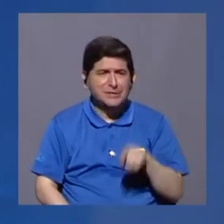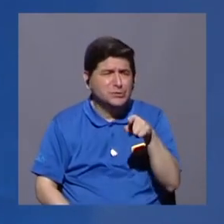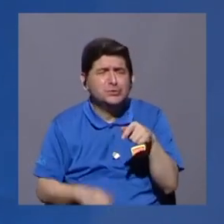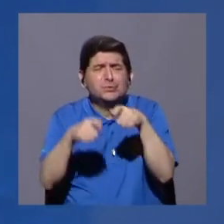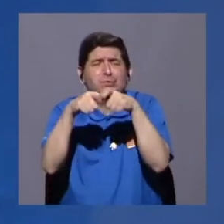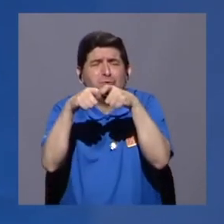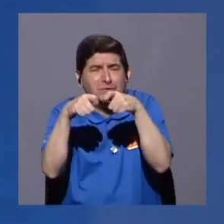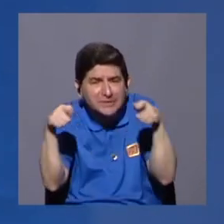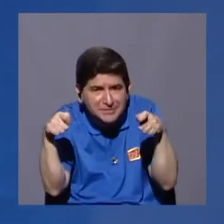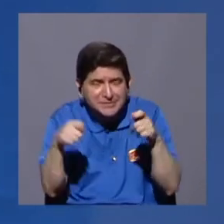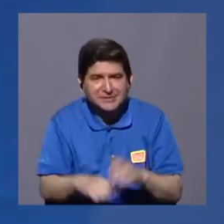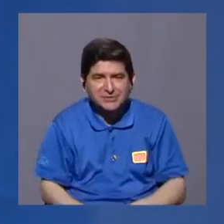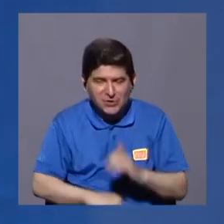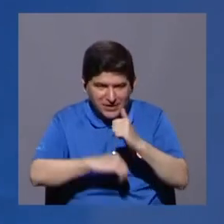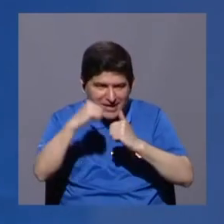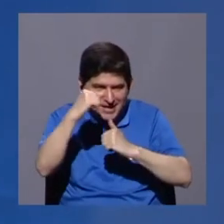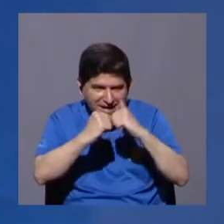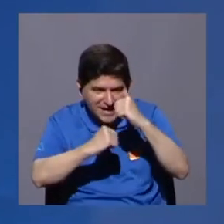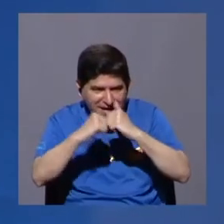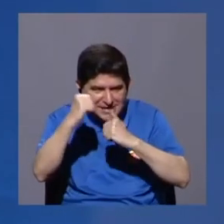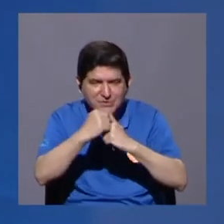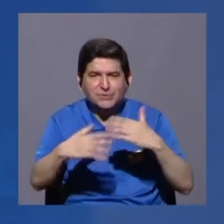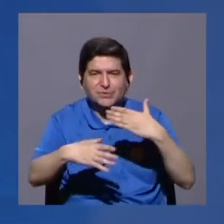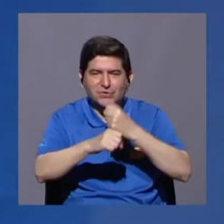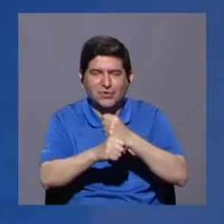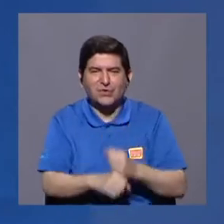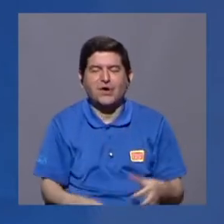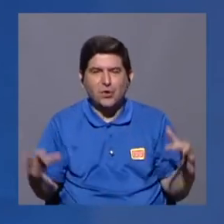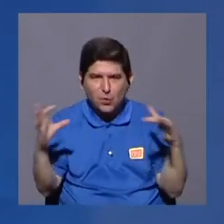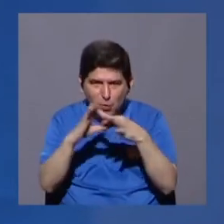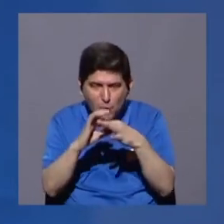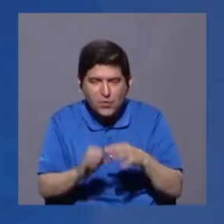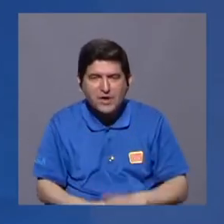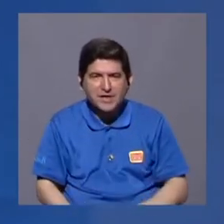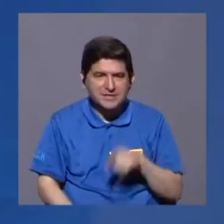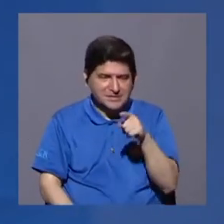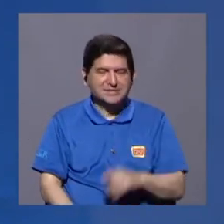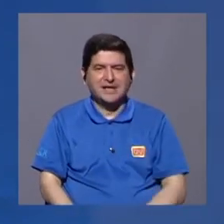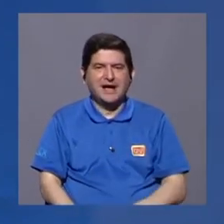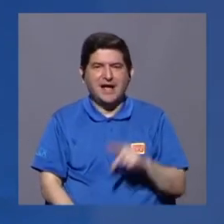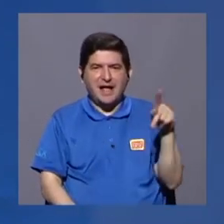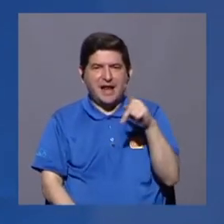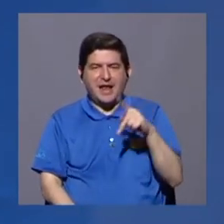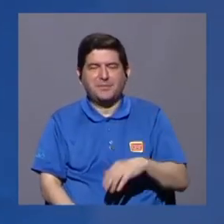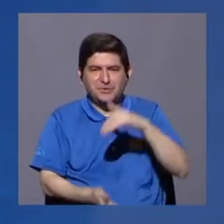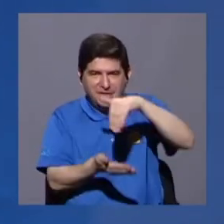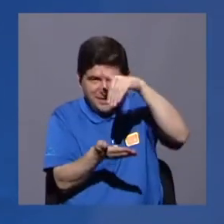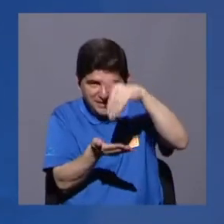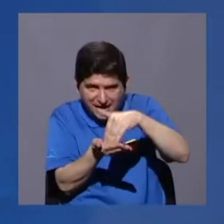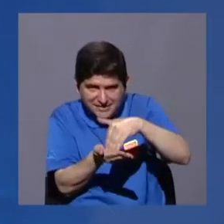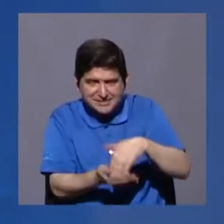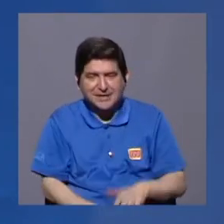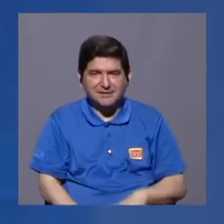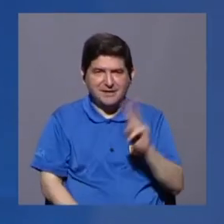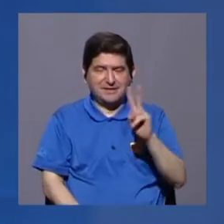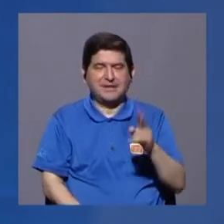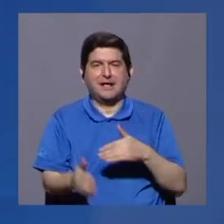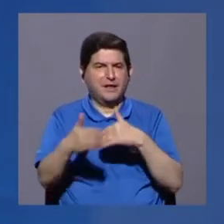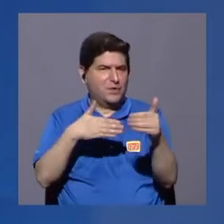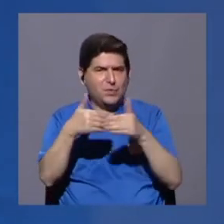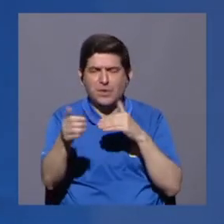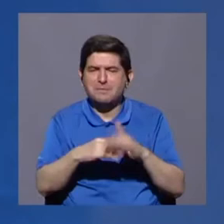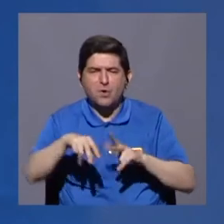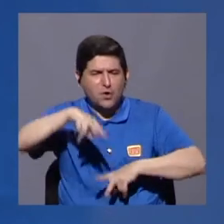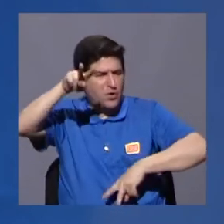tienen la estructura que forman al unirse a la proteína espiga el virus aunque existan variantes en